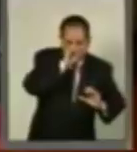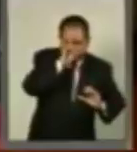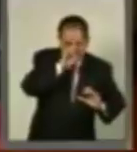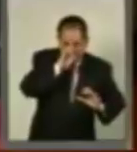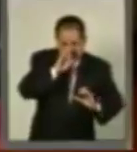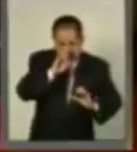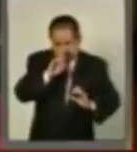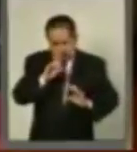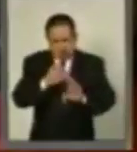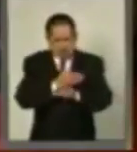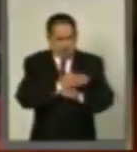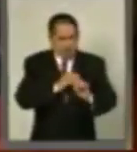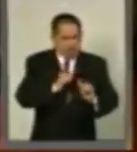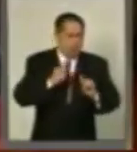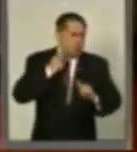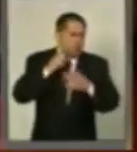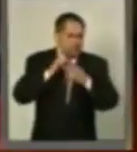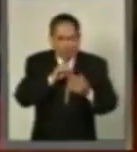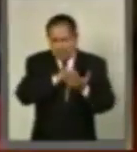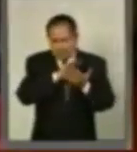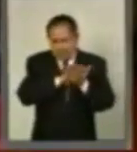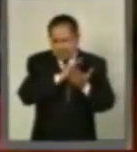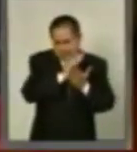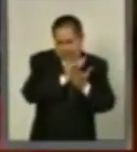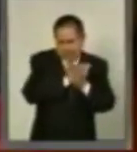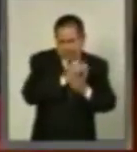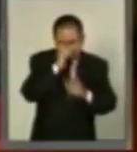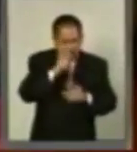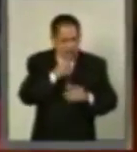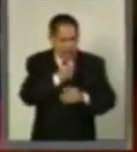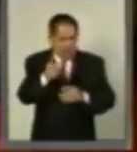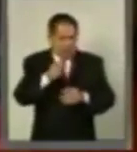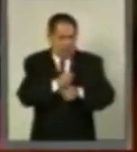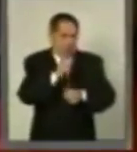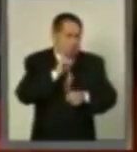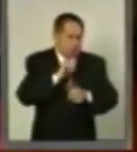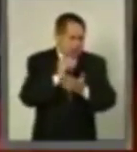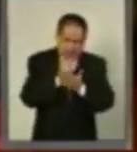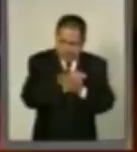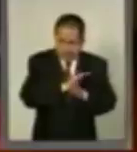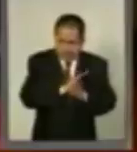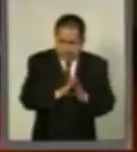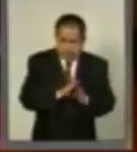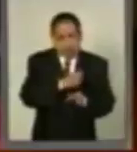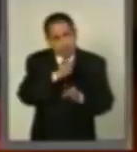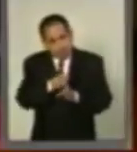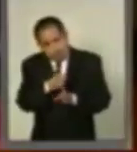para que se hagan todas las políticas públicas para erradicar la violencia de género.